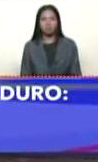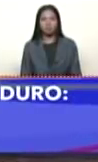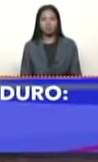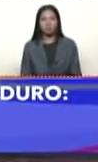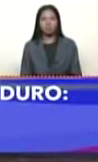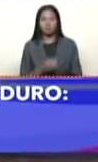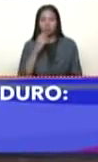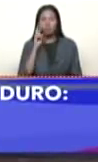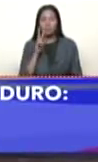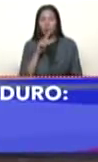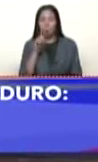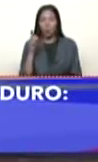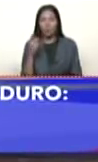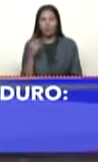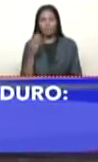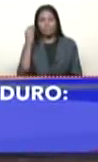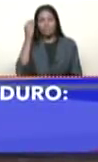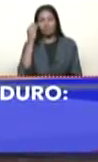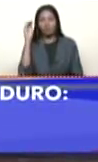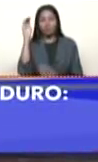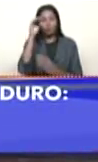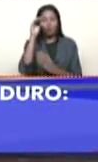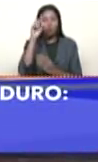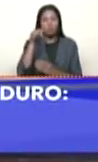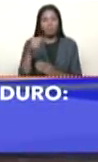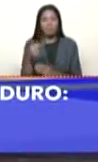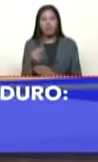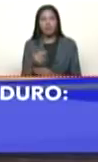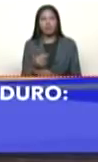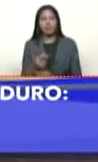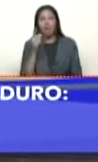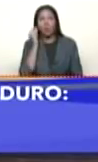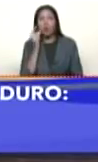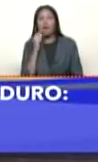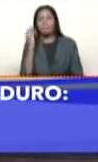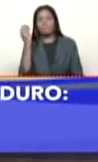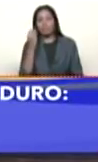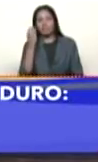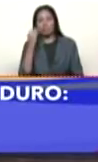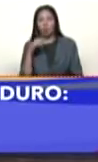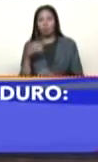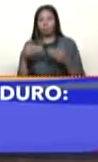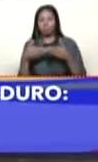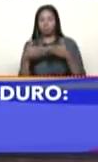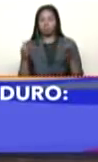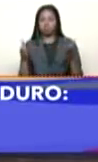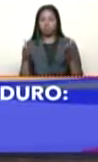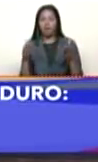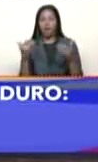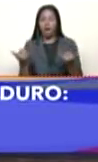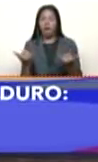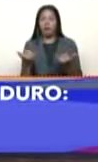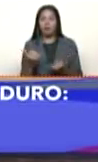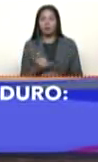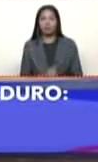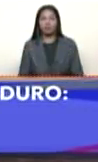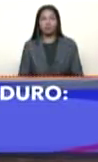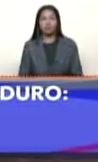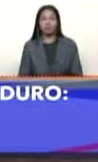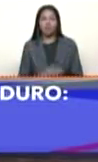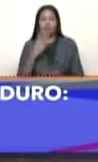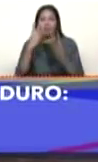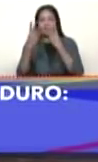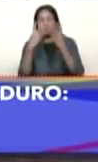Bueno, fíjense ustedes, pensando en futuro, hay que pensar en mujer. Hoy se está inaugurando oficialmente la